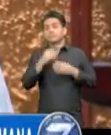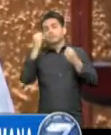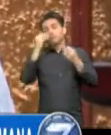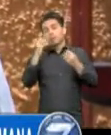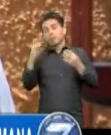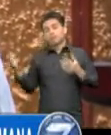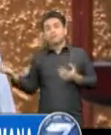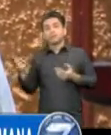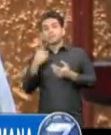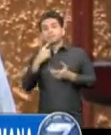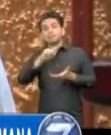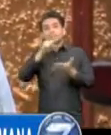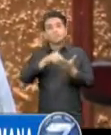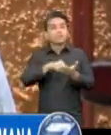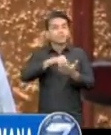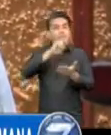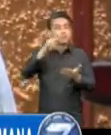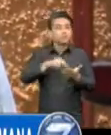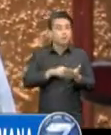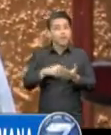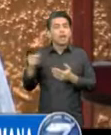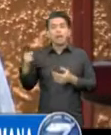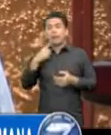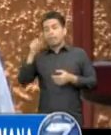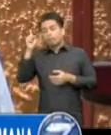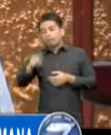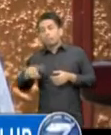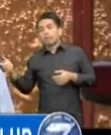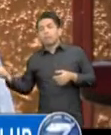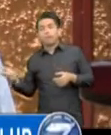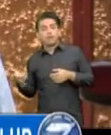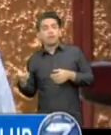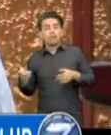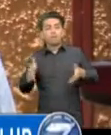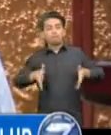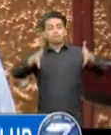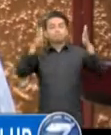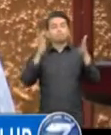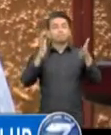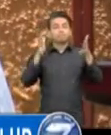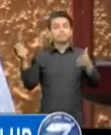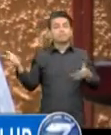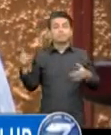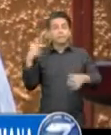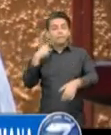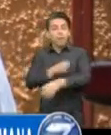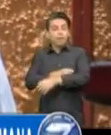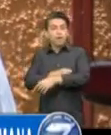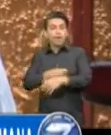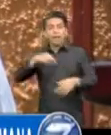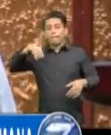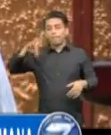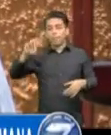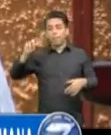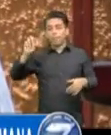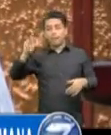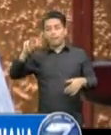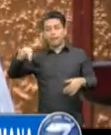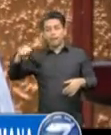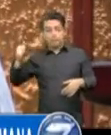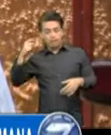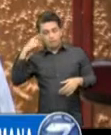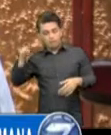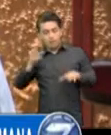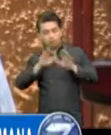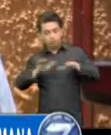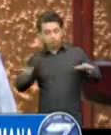de biológico se espera la llegada de un lote de vacuna moderna pediátrica a partir probablemente